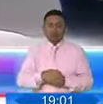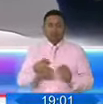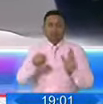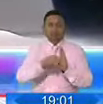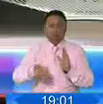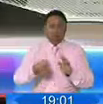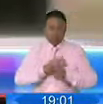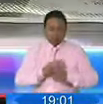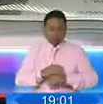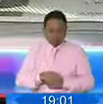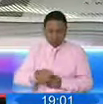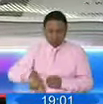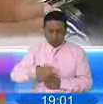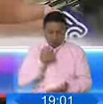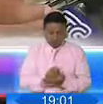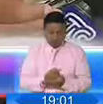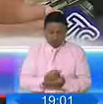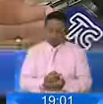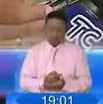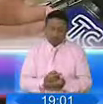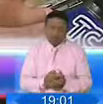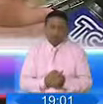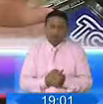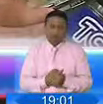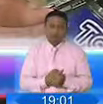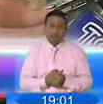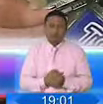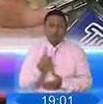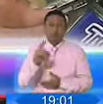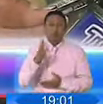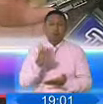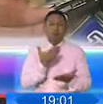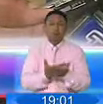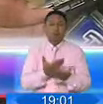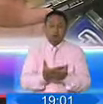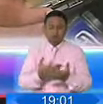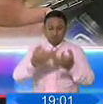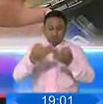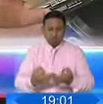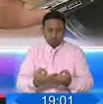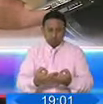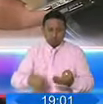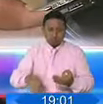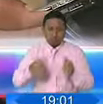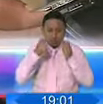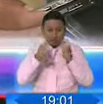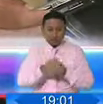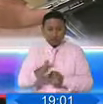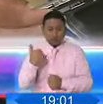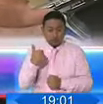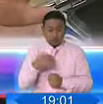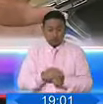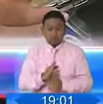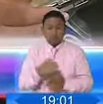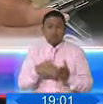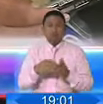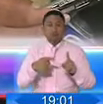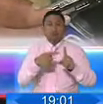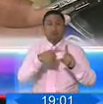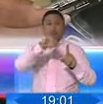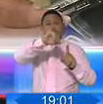hijo, no tendría veracidad. El único principal elemento de convicción que manifiesta Fiscalía tener en contra del señor John